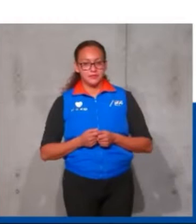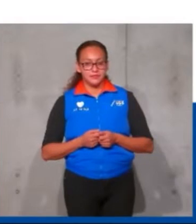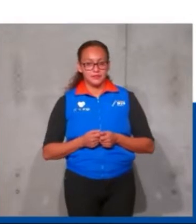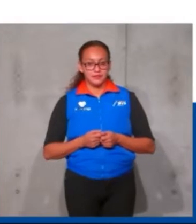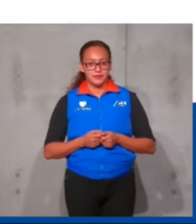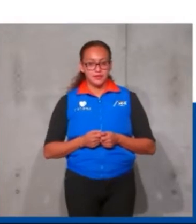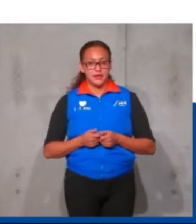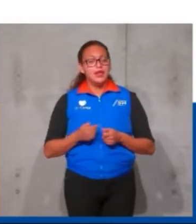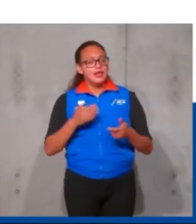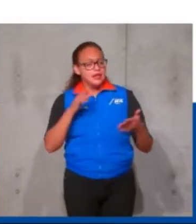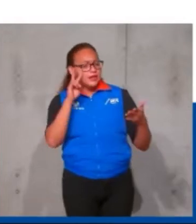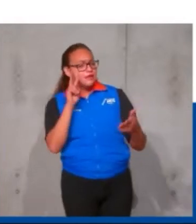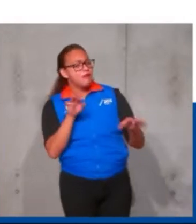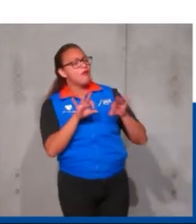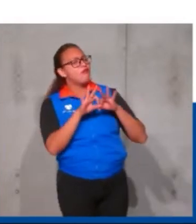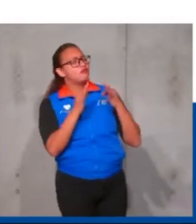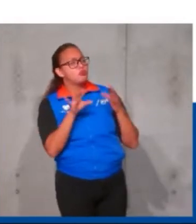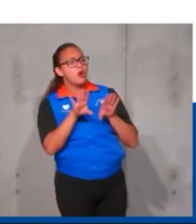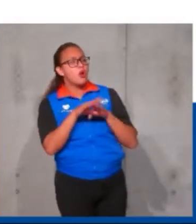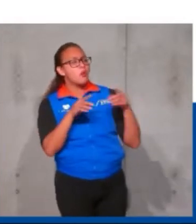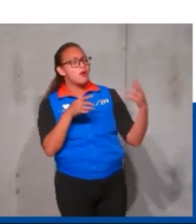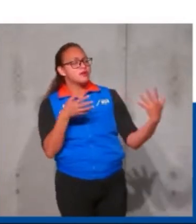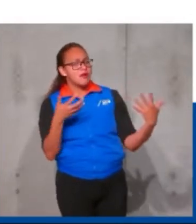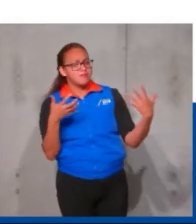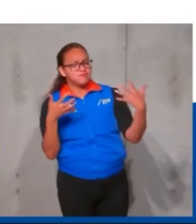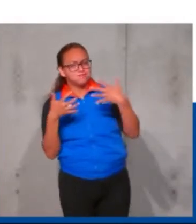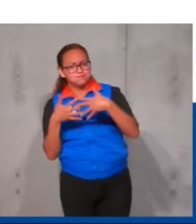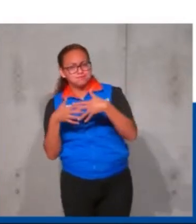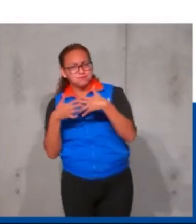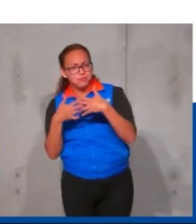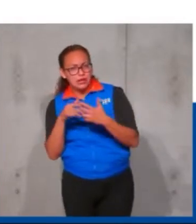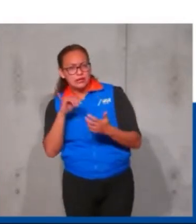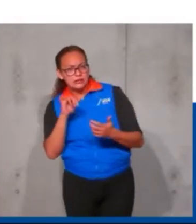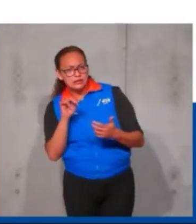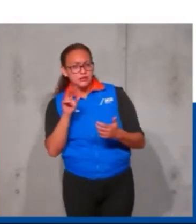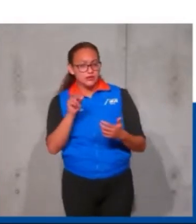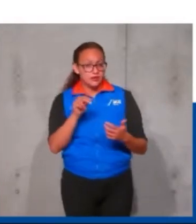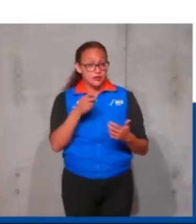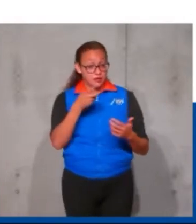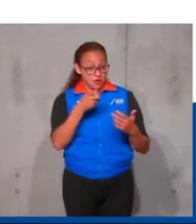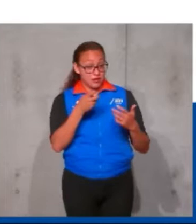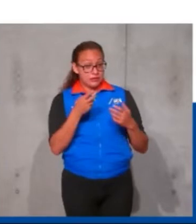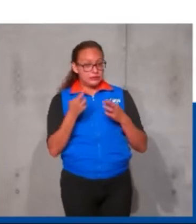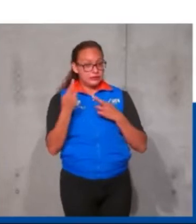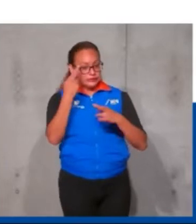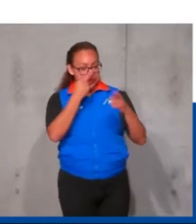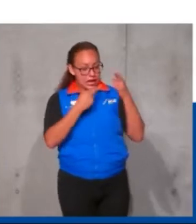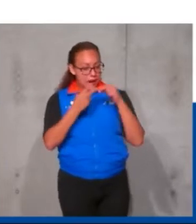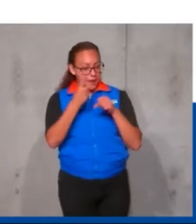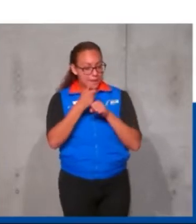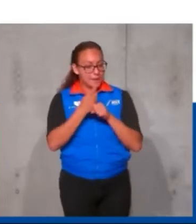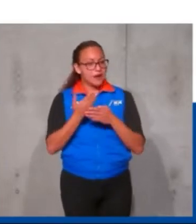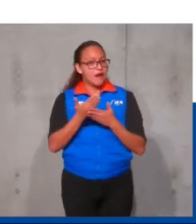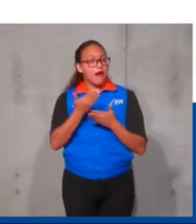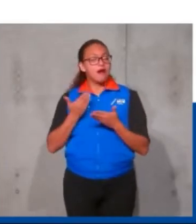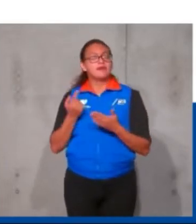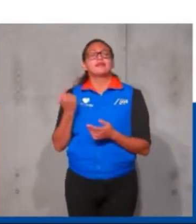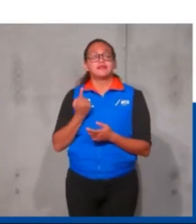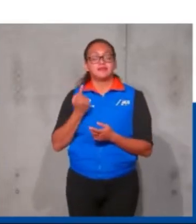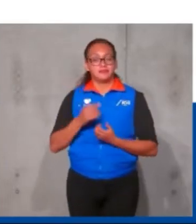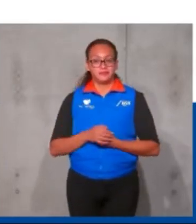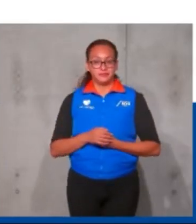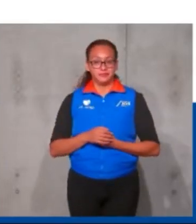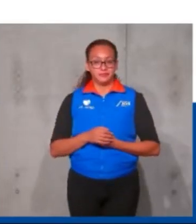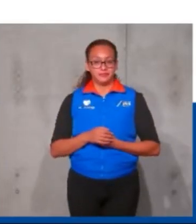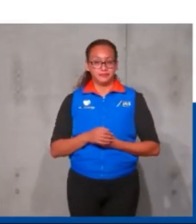antes de comenzar a ver cómo vamos a desarrollar o cómo vamos a determinar esos temas relevantes, tenemos que